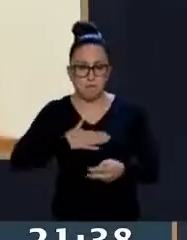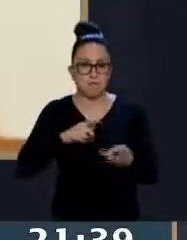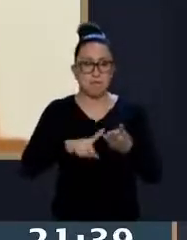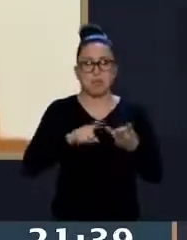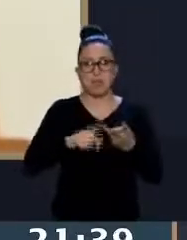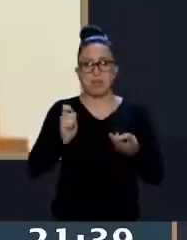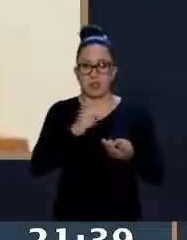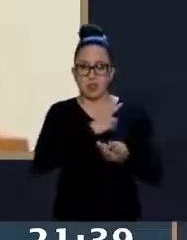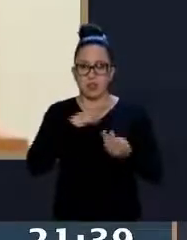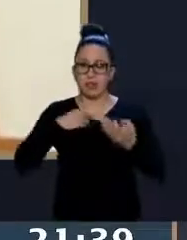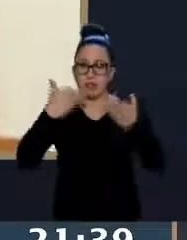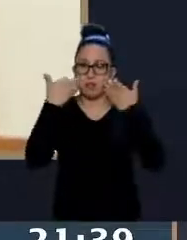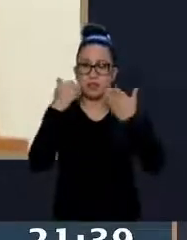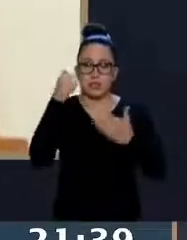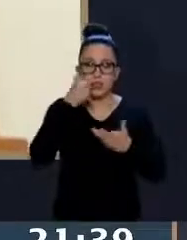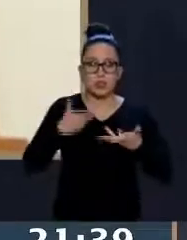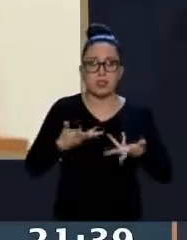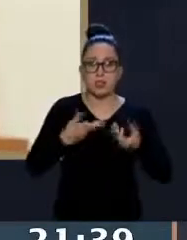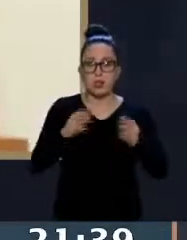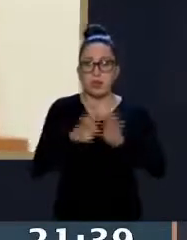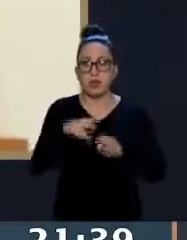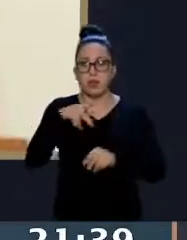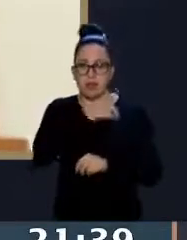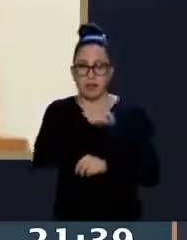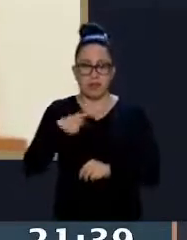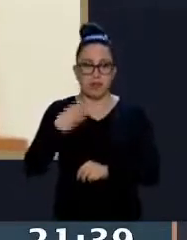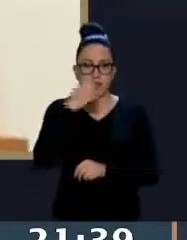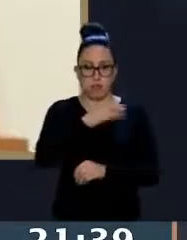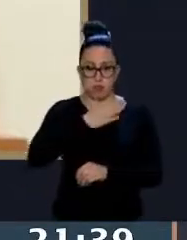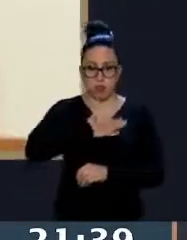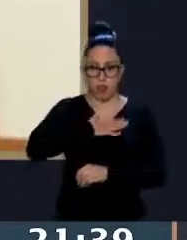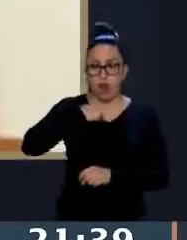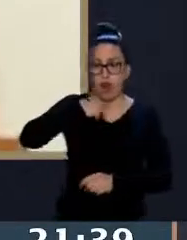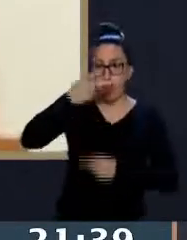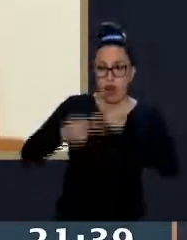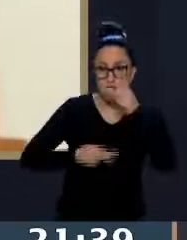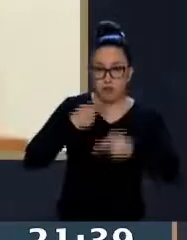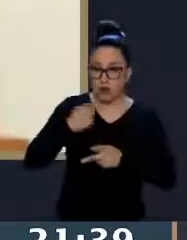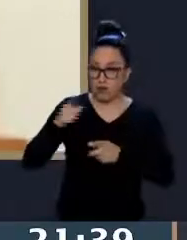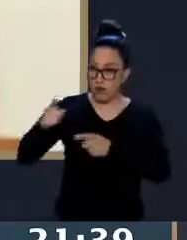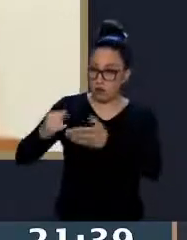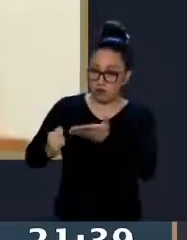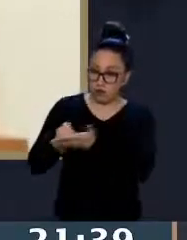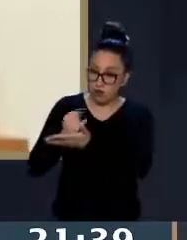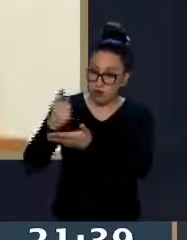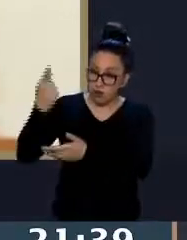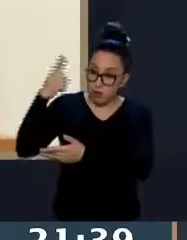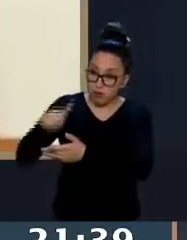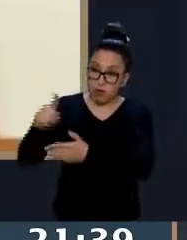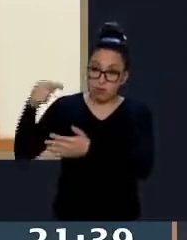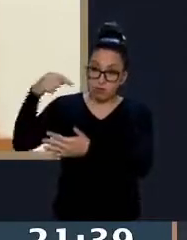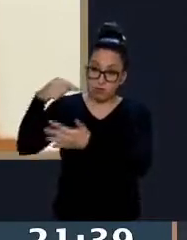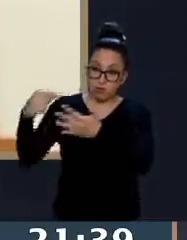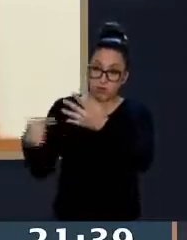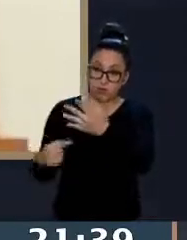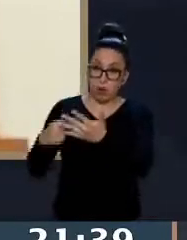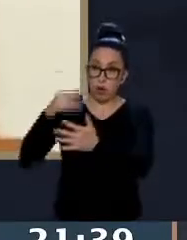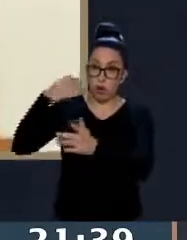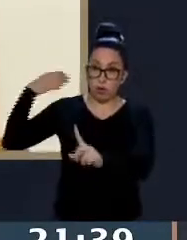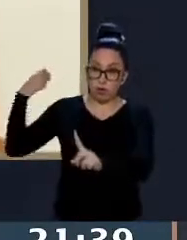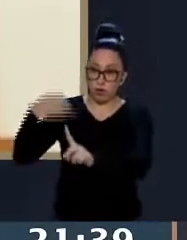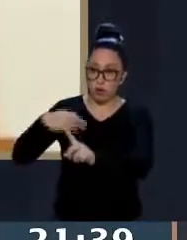en fin lo único que estamos haciendo es ser congruentes con ese principio con esos principios constitucionales Y tratar de